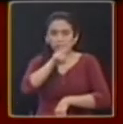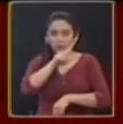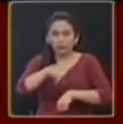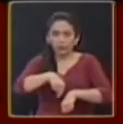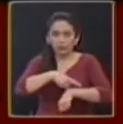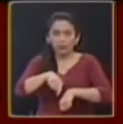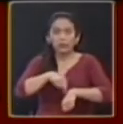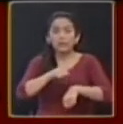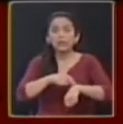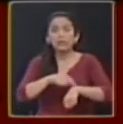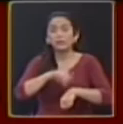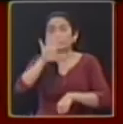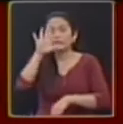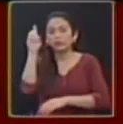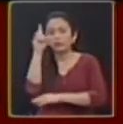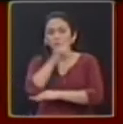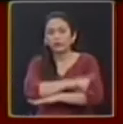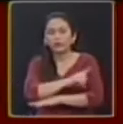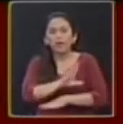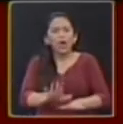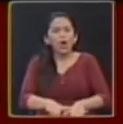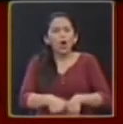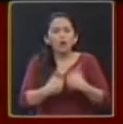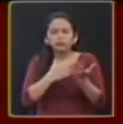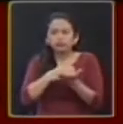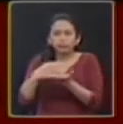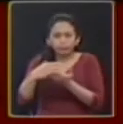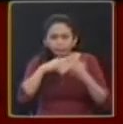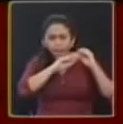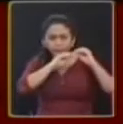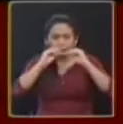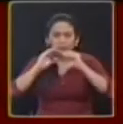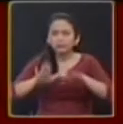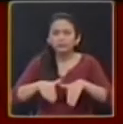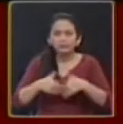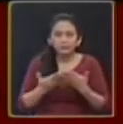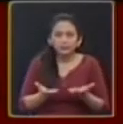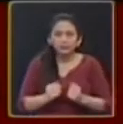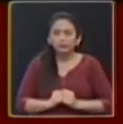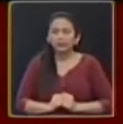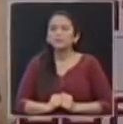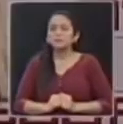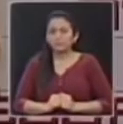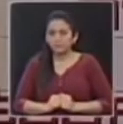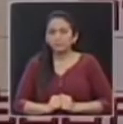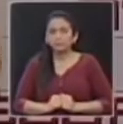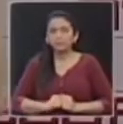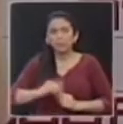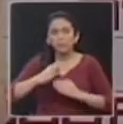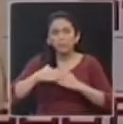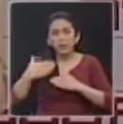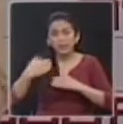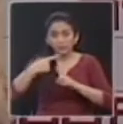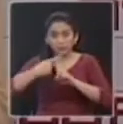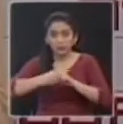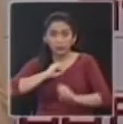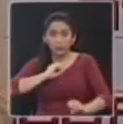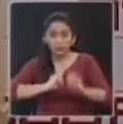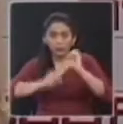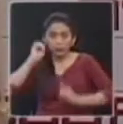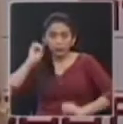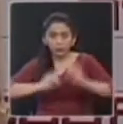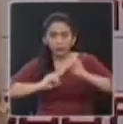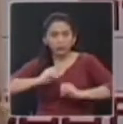es el cronograma que ustedes han preparado? Bueno, básicamente esto va a darse en el mes de octubre. Son fines de